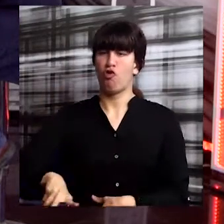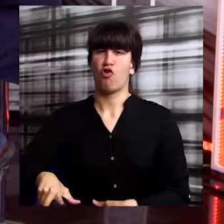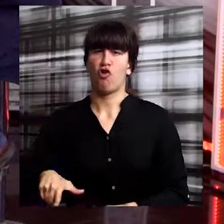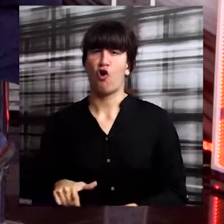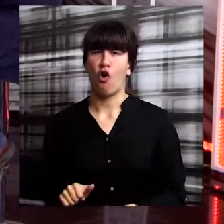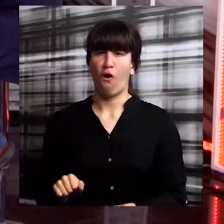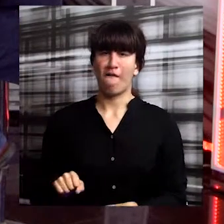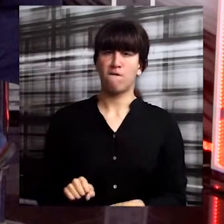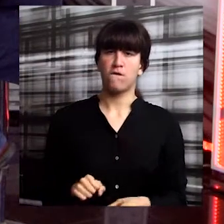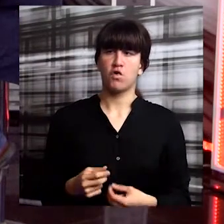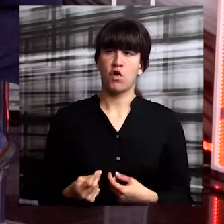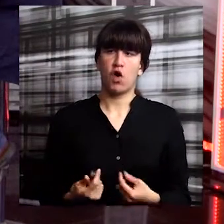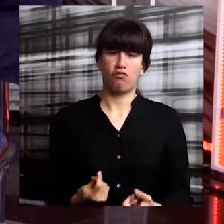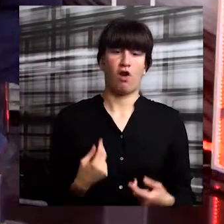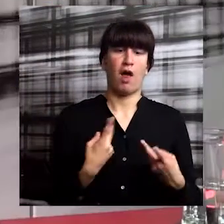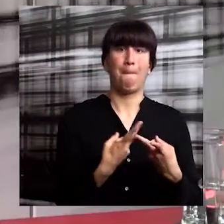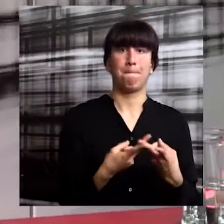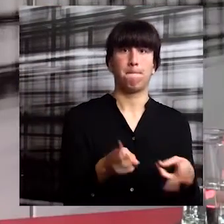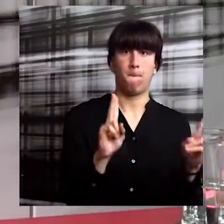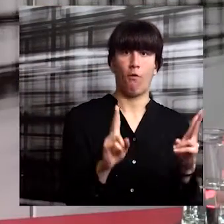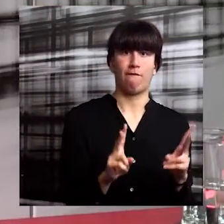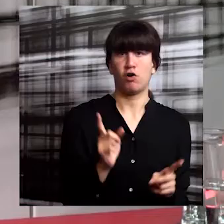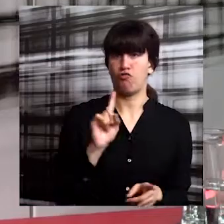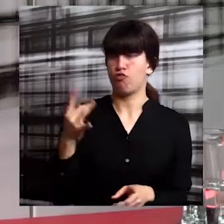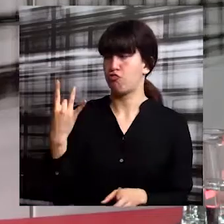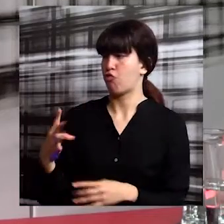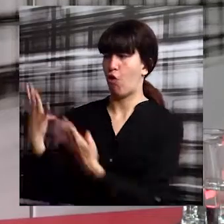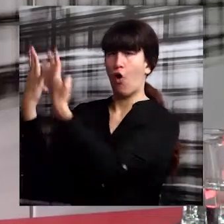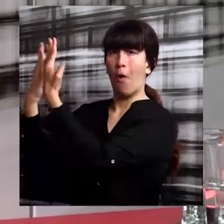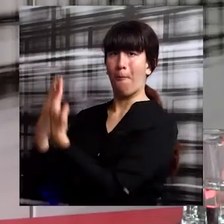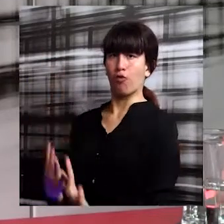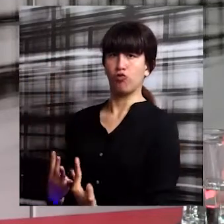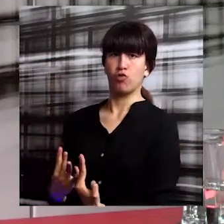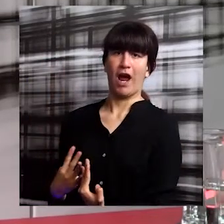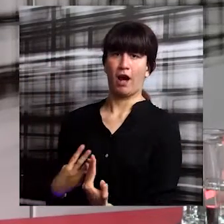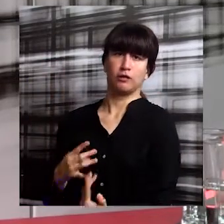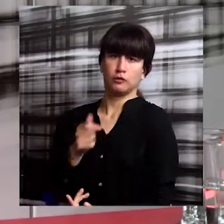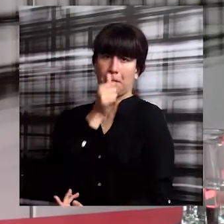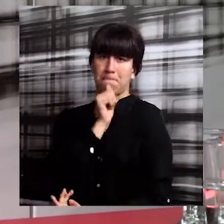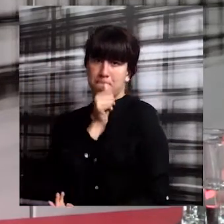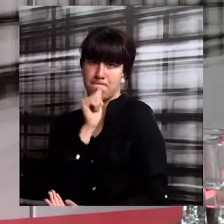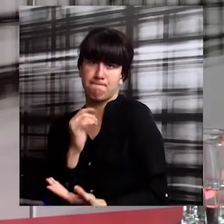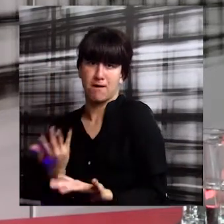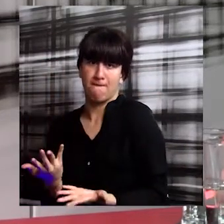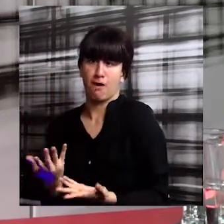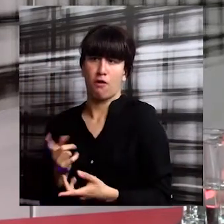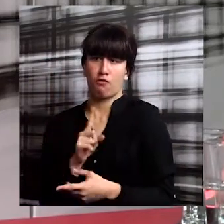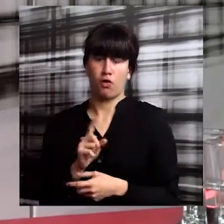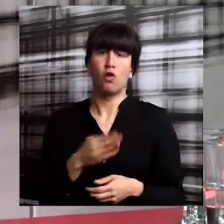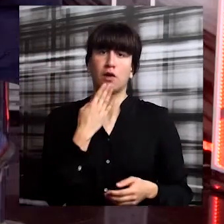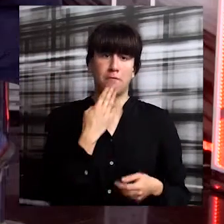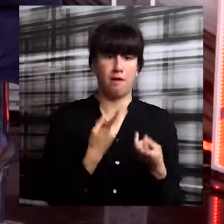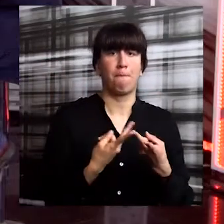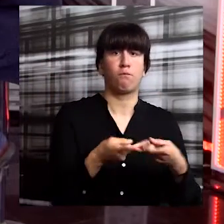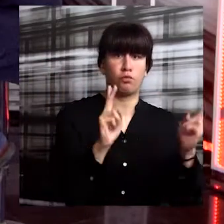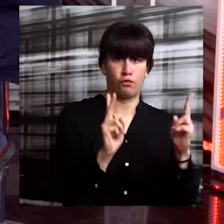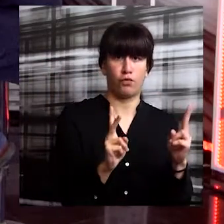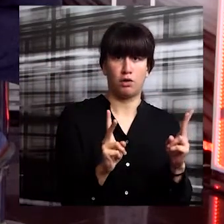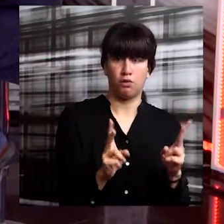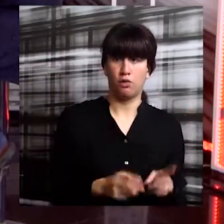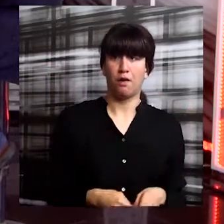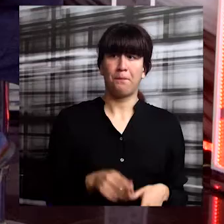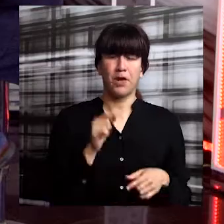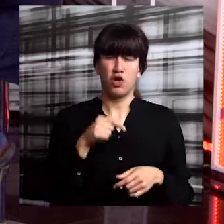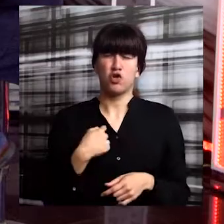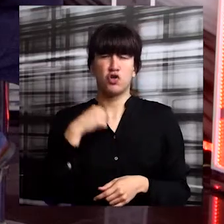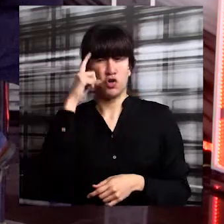asaltos, en la vía pública, no solamente con los portanazos a través del asalto a la propiedad privada, sino incluso en la vía pública. Y